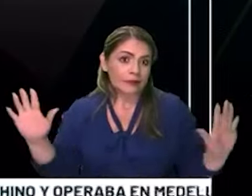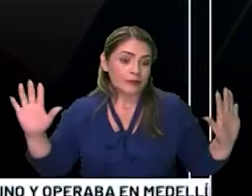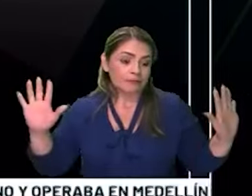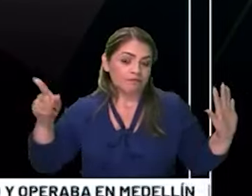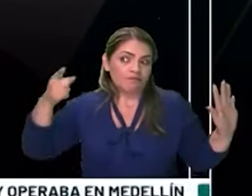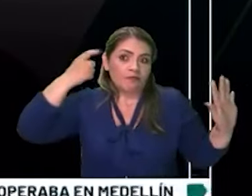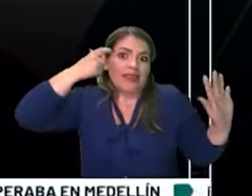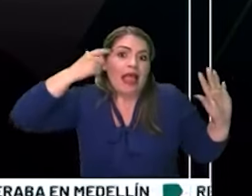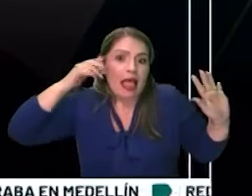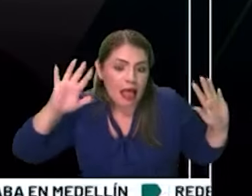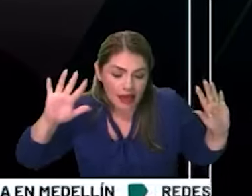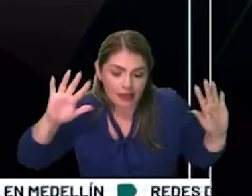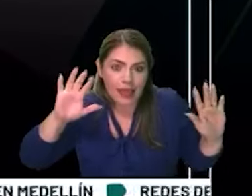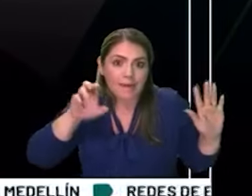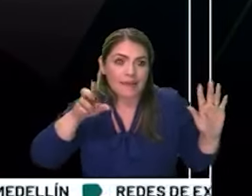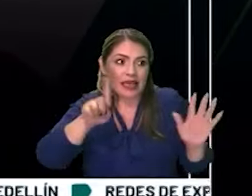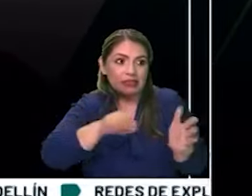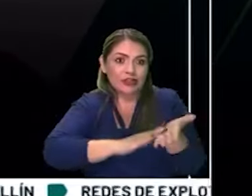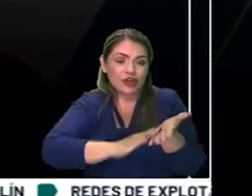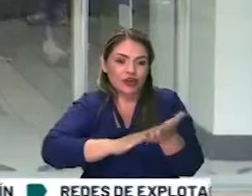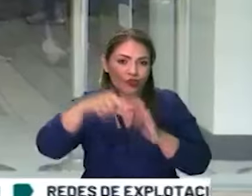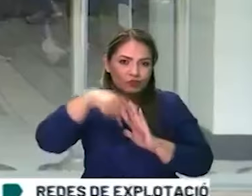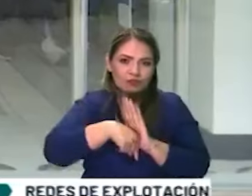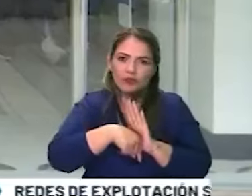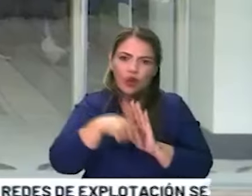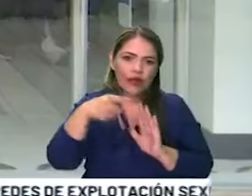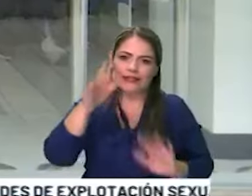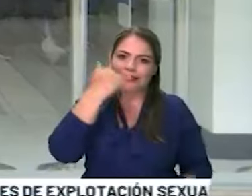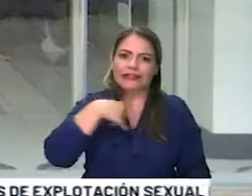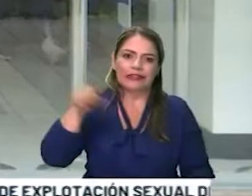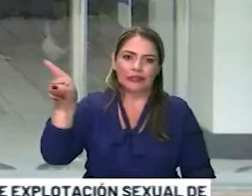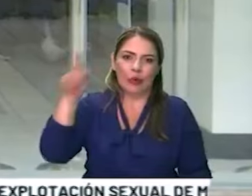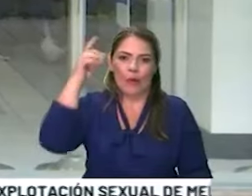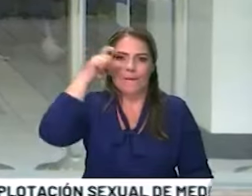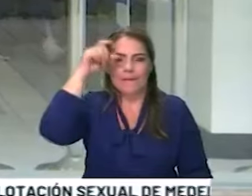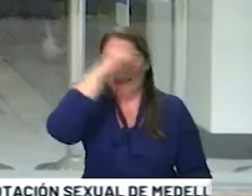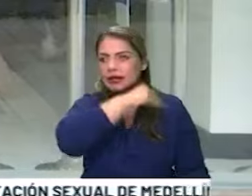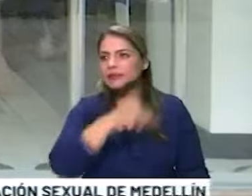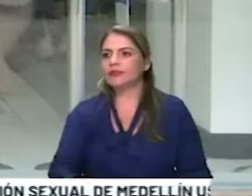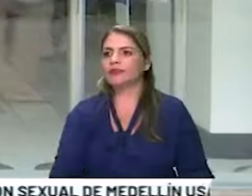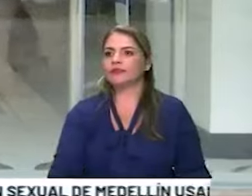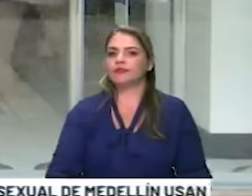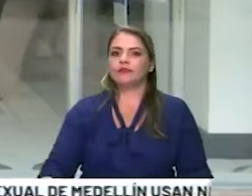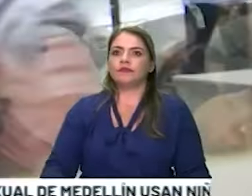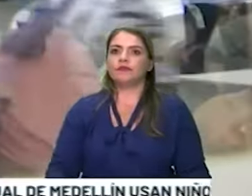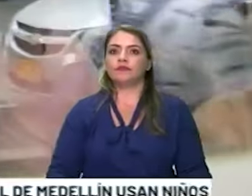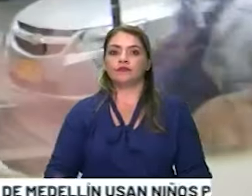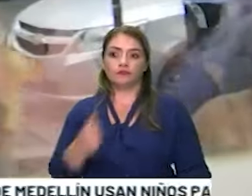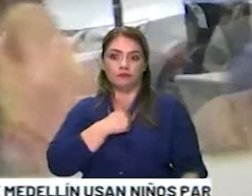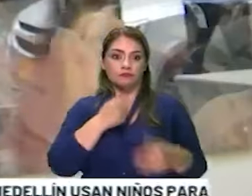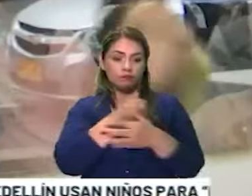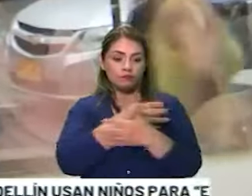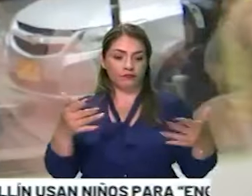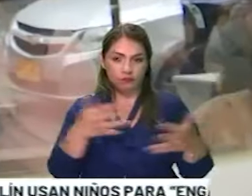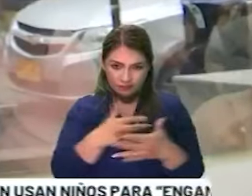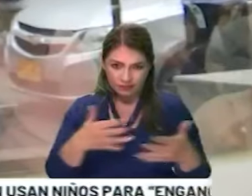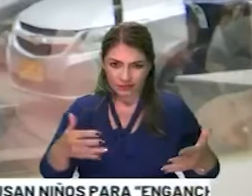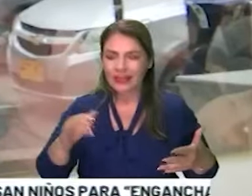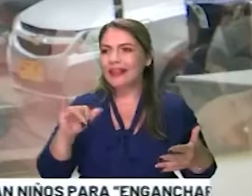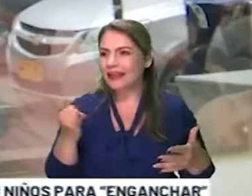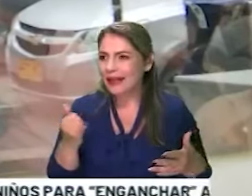eps Resuelve los problemas de fondo es equivocado el exfuncionario recalcó en su escrito periodístico que así fue como triunfó la